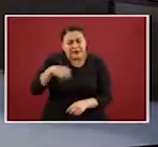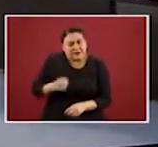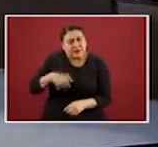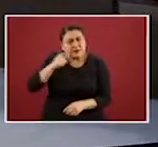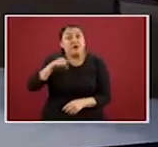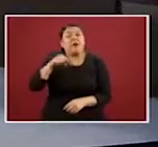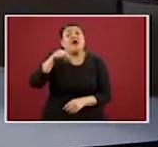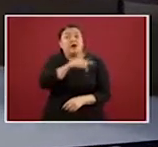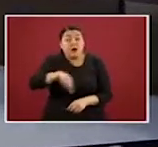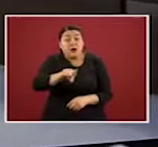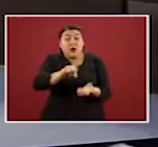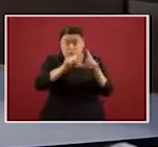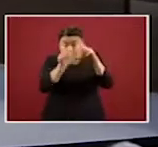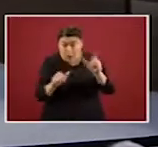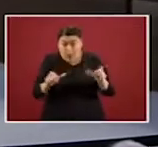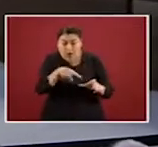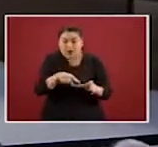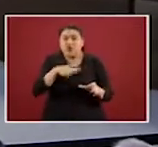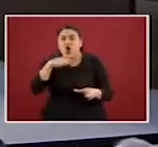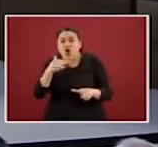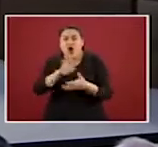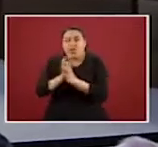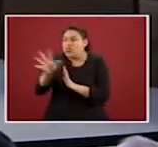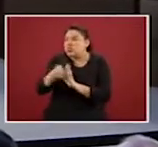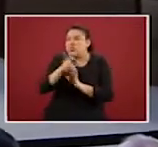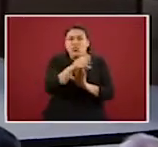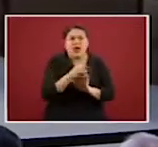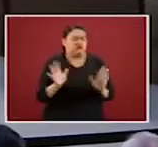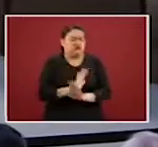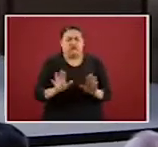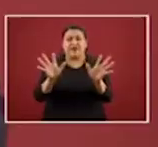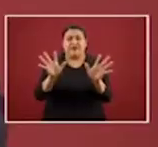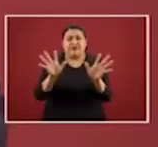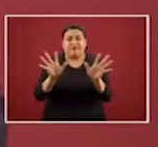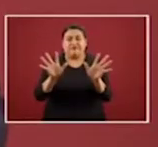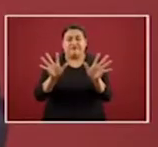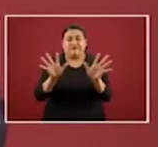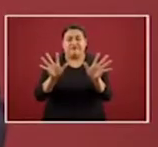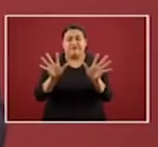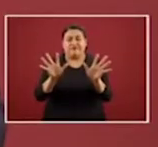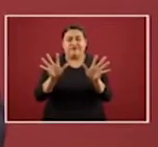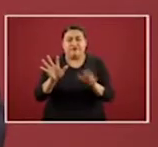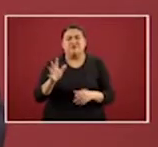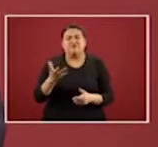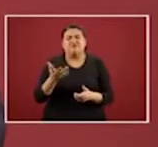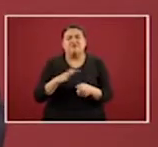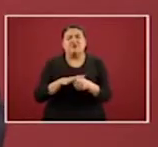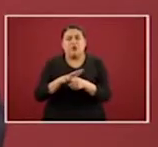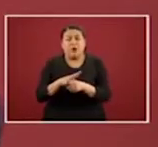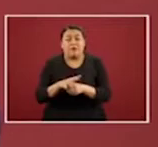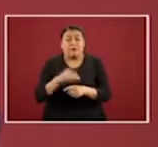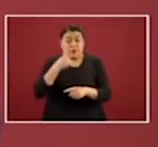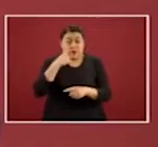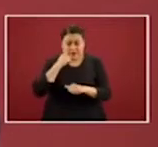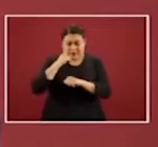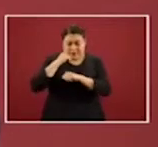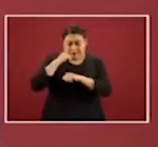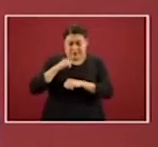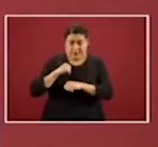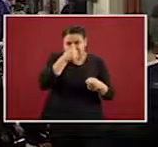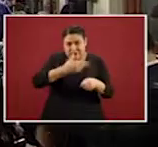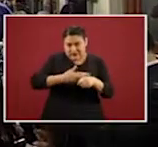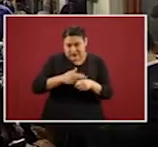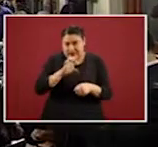como el desempeño de organismos autónomos en el salón tesorería del palacio nacional el presidente de lópez obrador aseguró que estos acuerdos ayudaron a garantizar